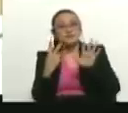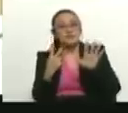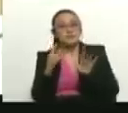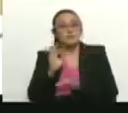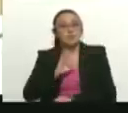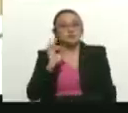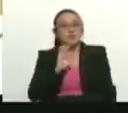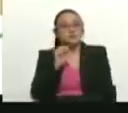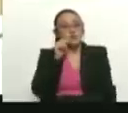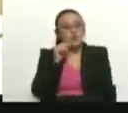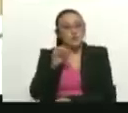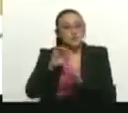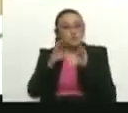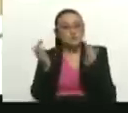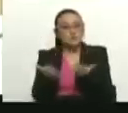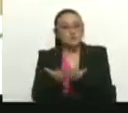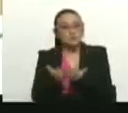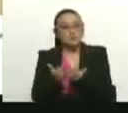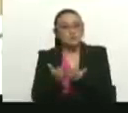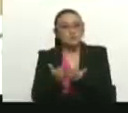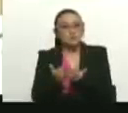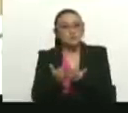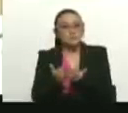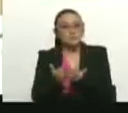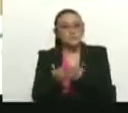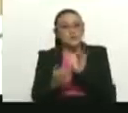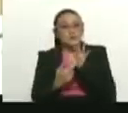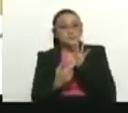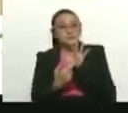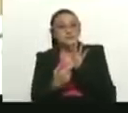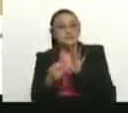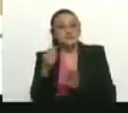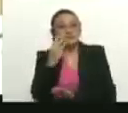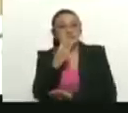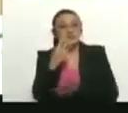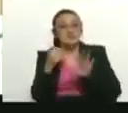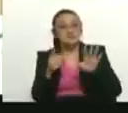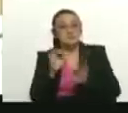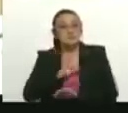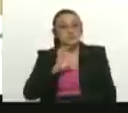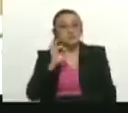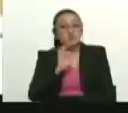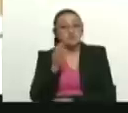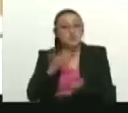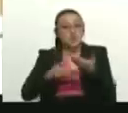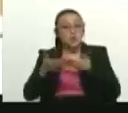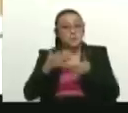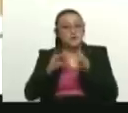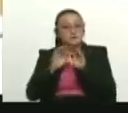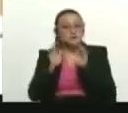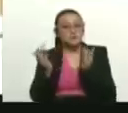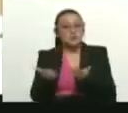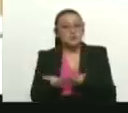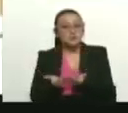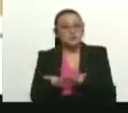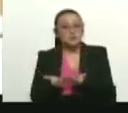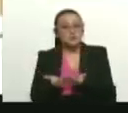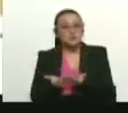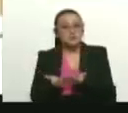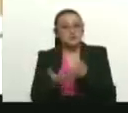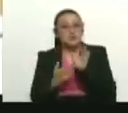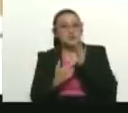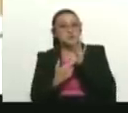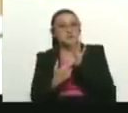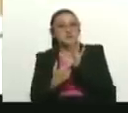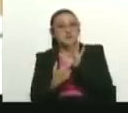47% de la población mundial, que representa el 36% del comercio mundial, que